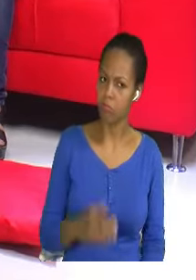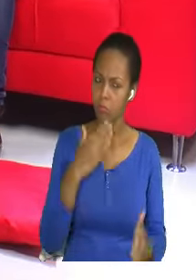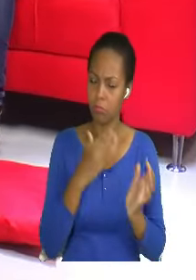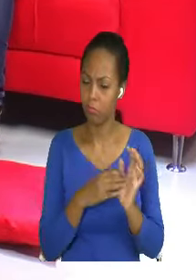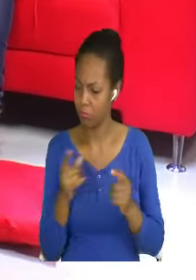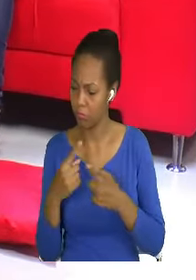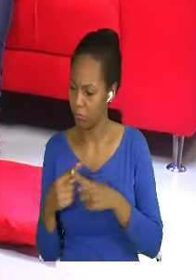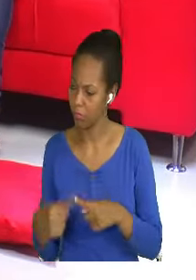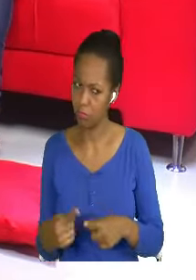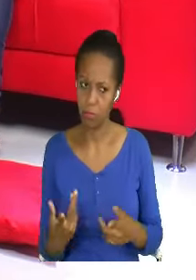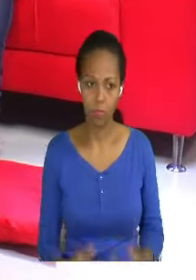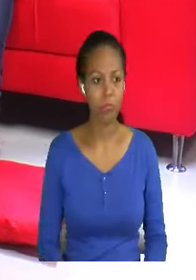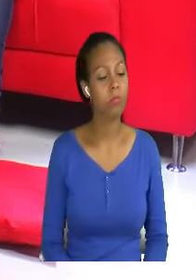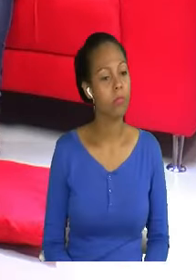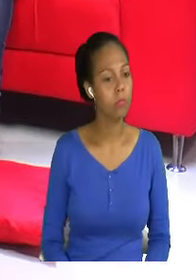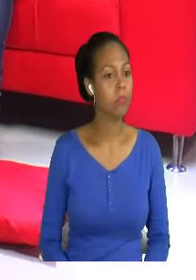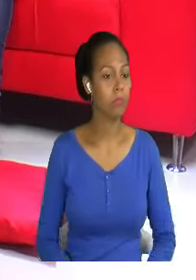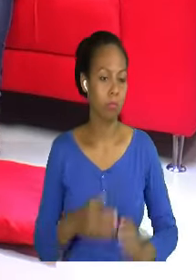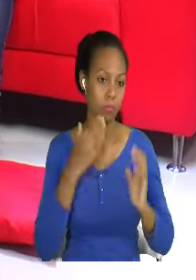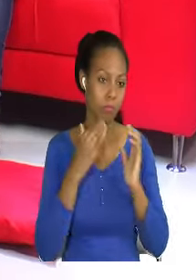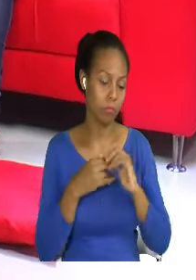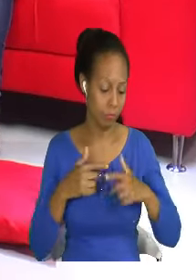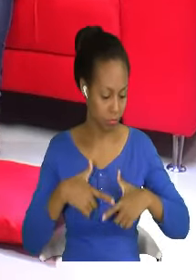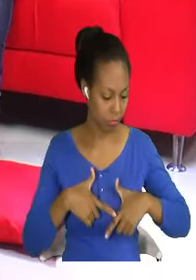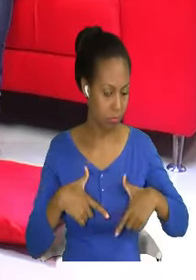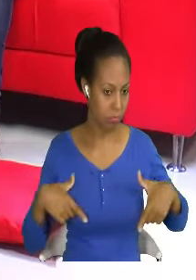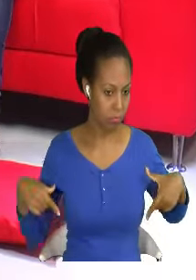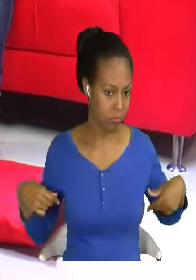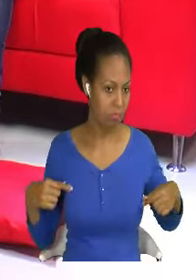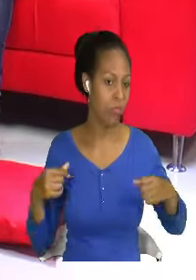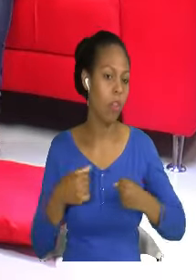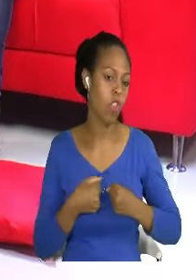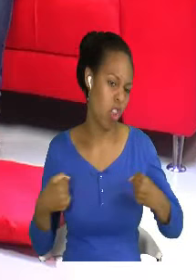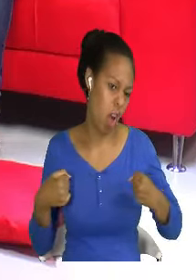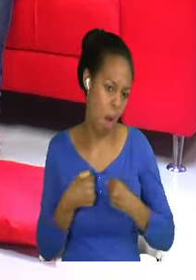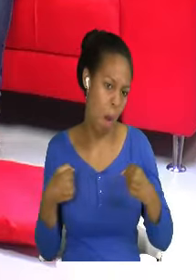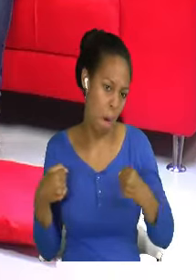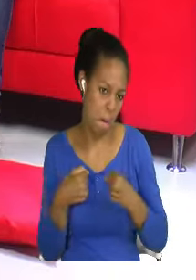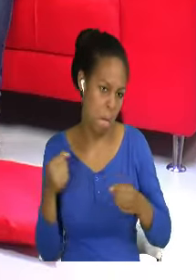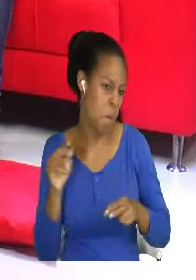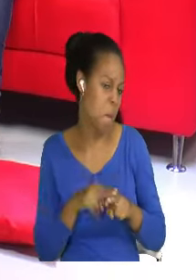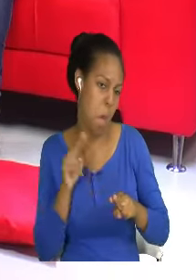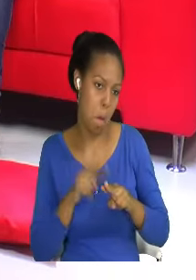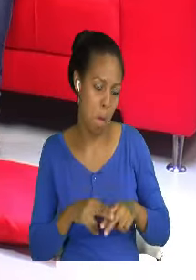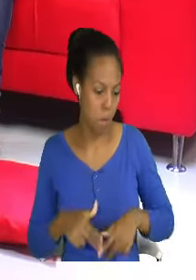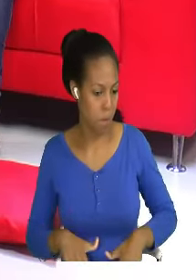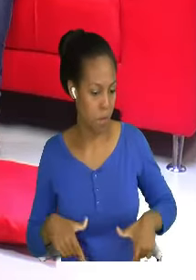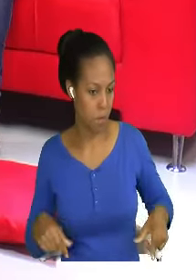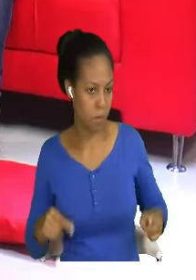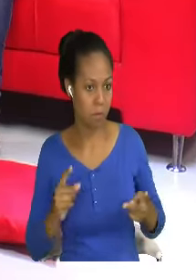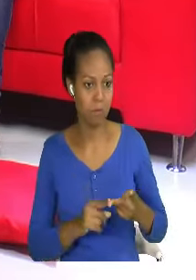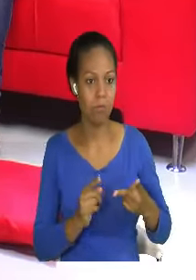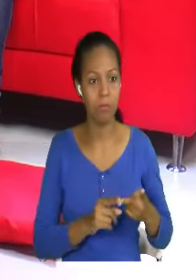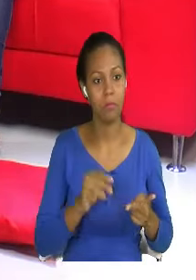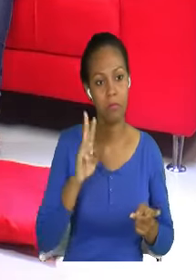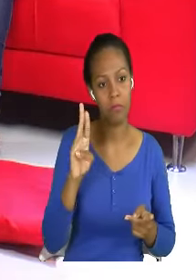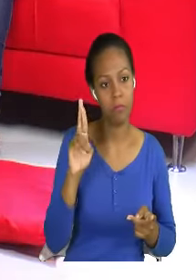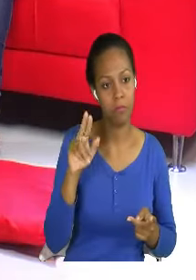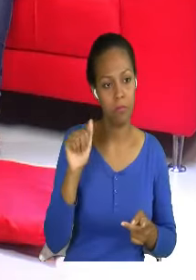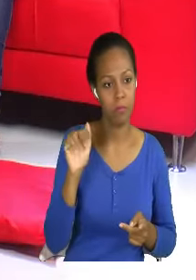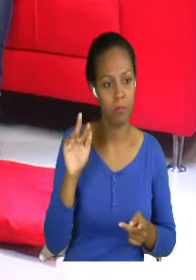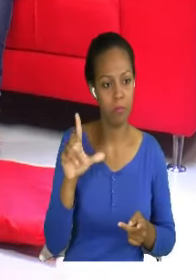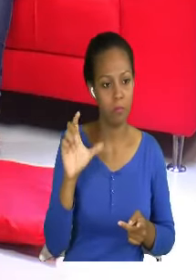Bueno, tenemos la gama de los conjuntos, que es un top básico con su panty. Tenemos los braletes, que son 100%